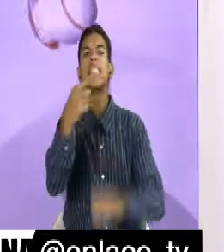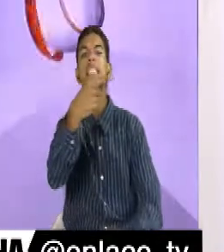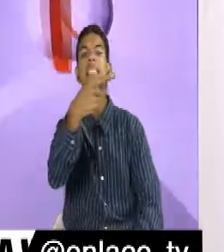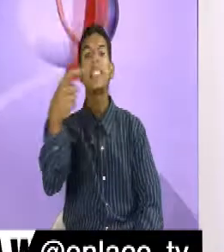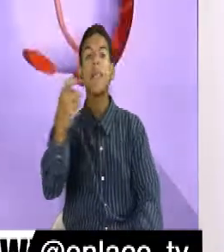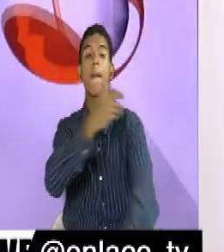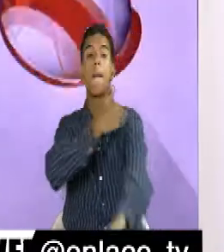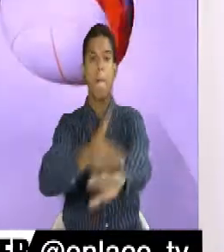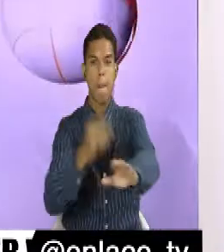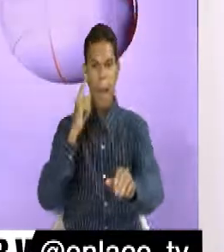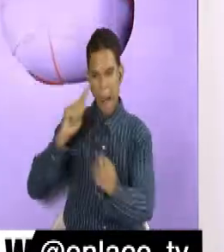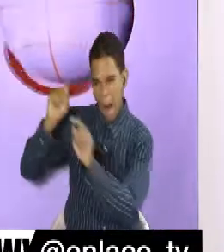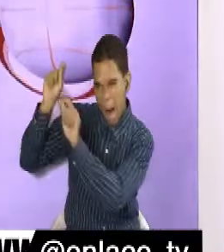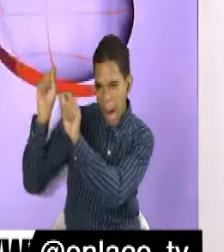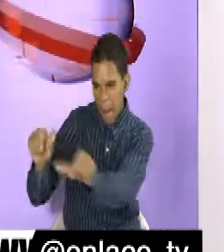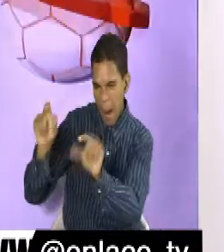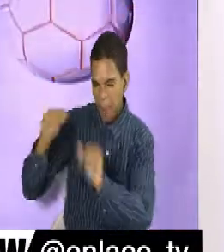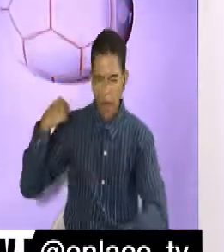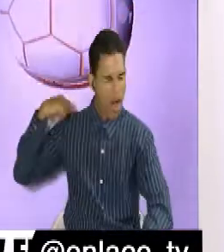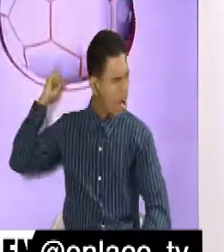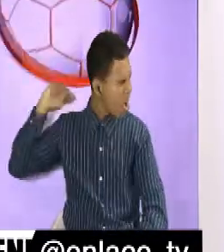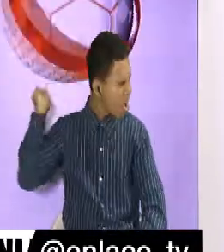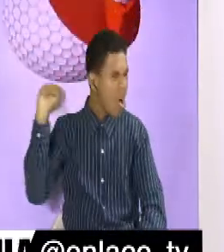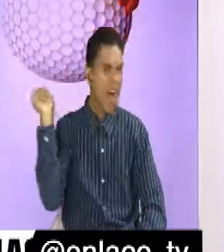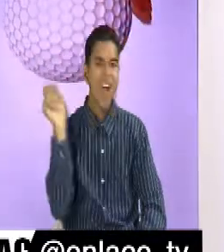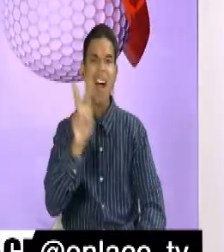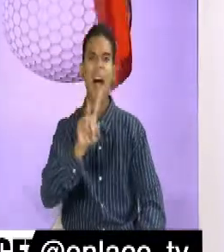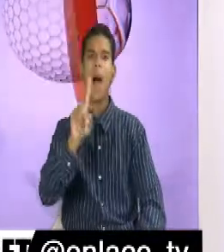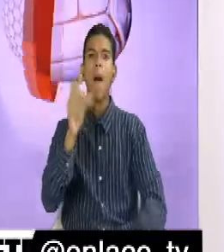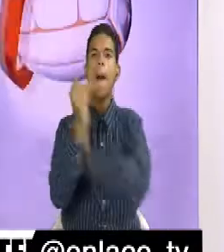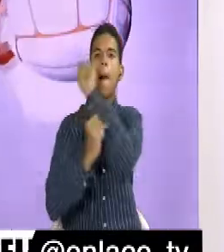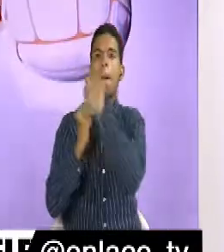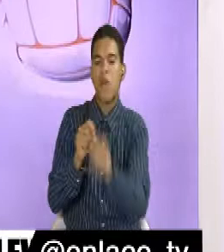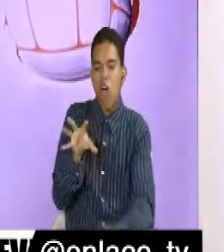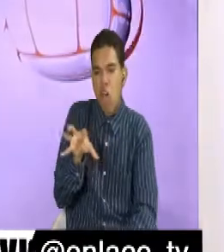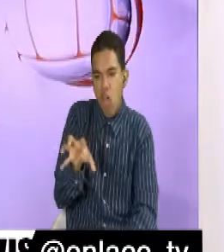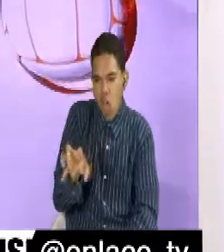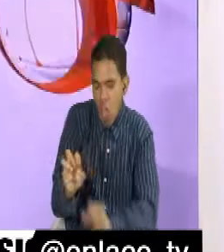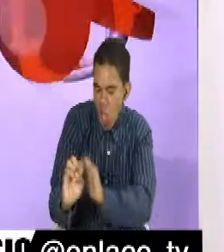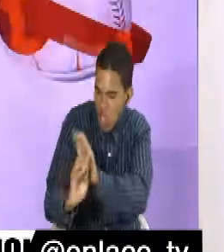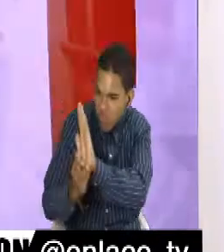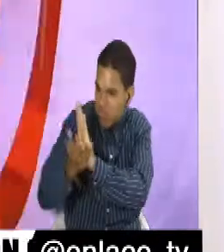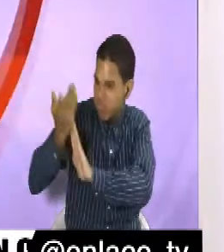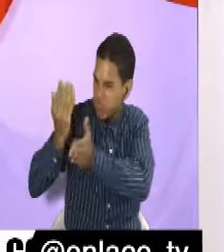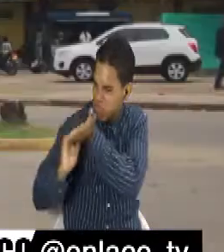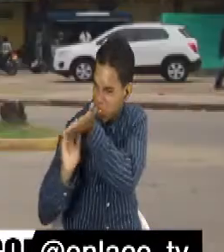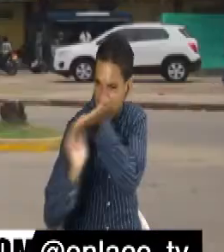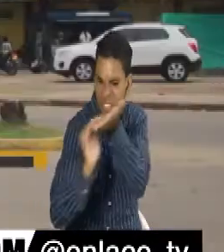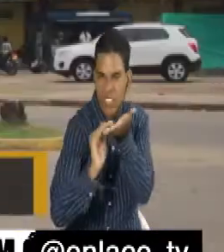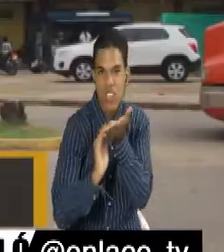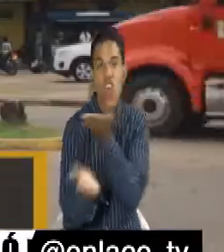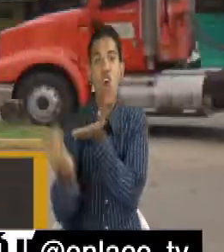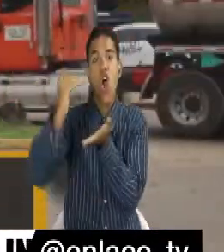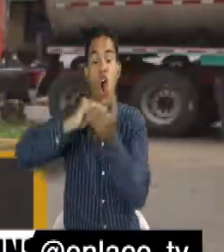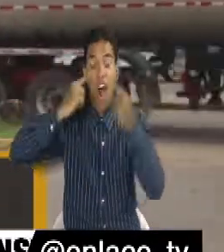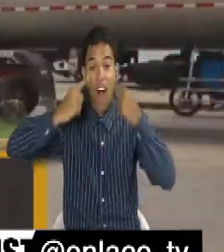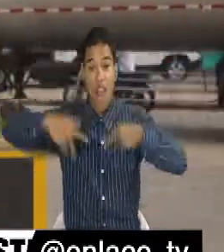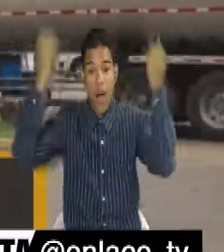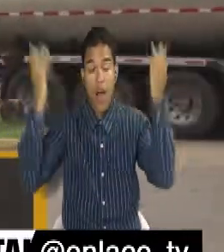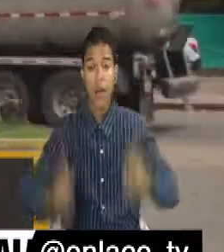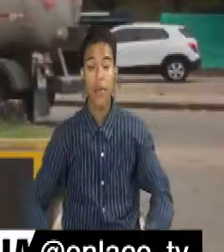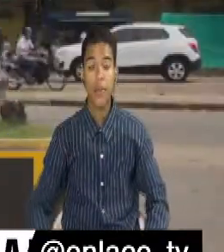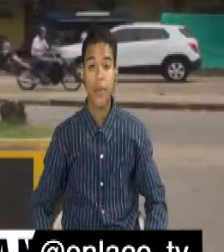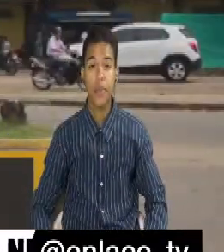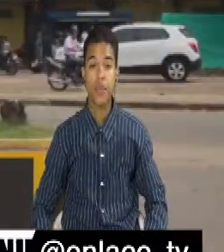de 21 años, el deporte de la pelota caliente regrese a este escenario deportivo. 4 meses han transcurrido desde